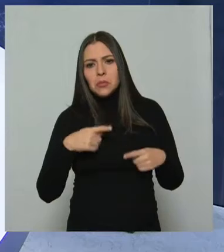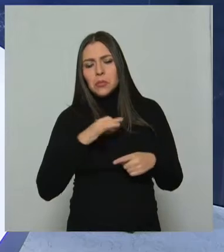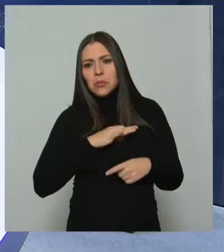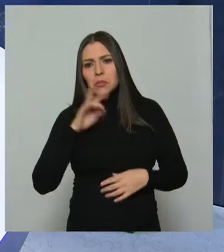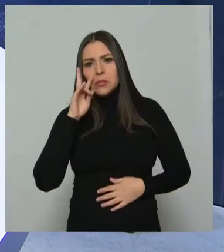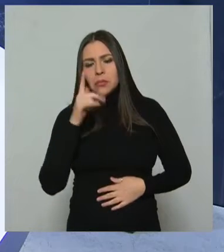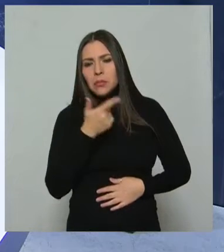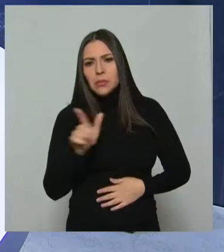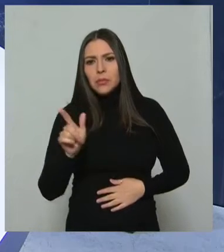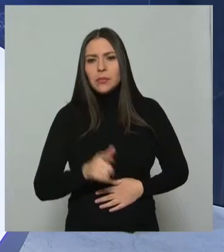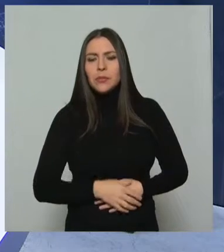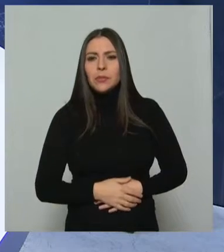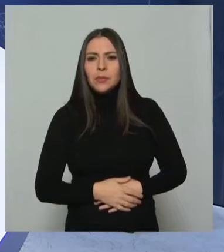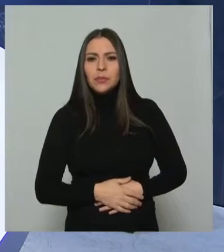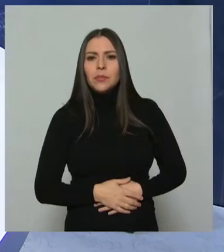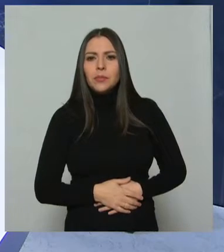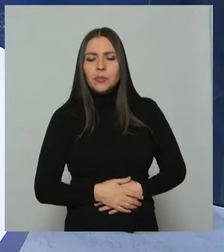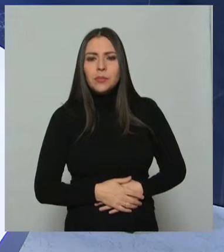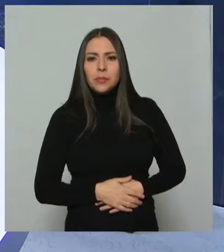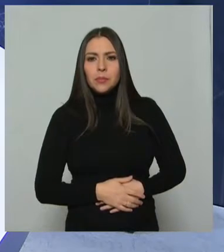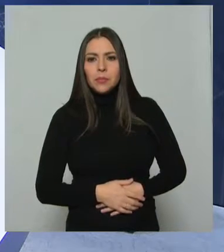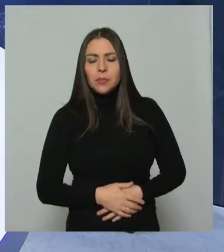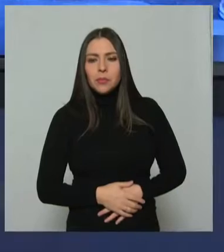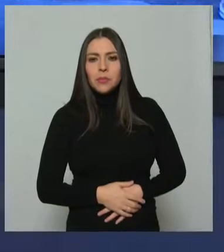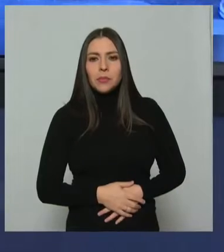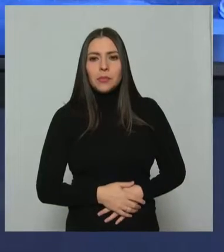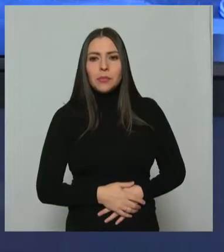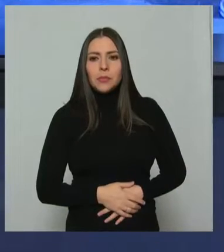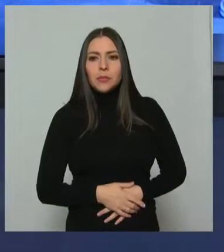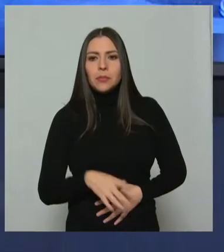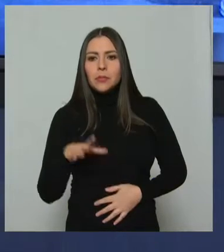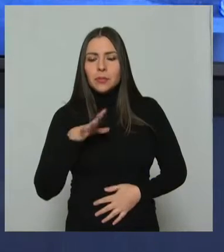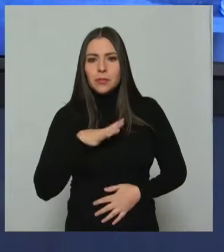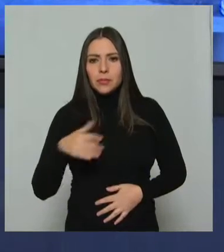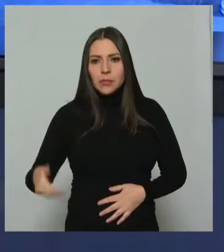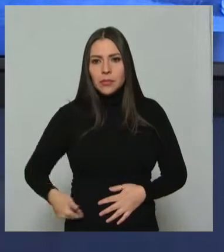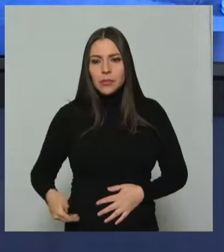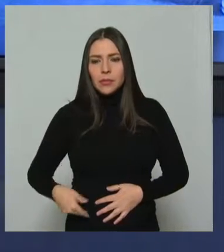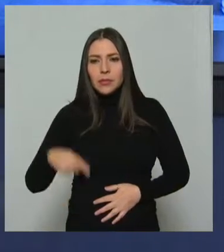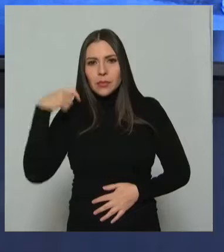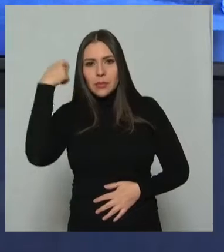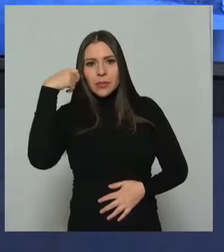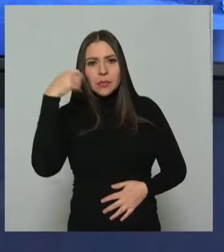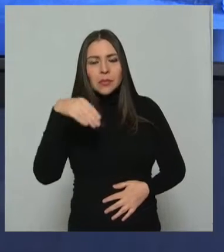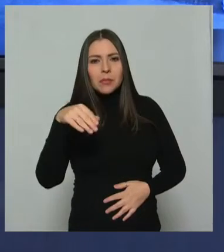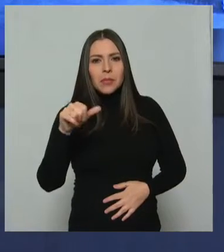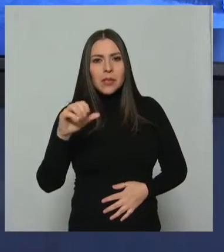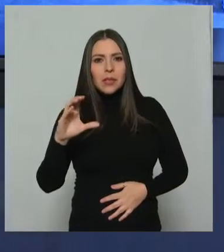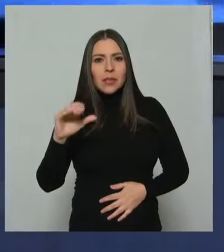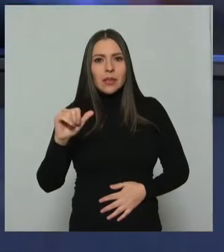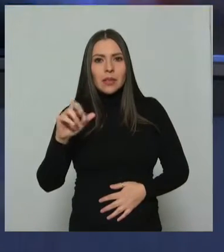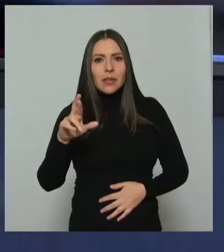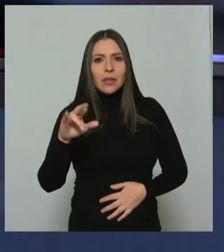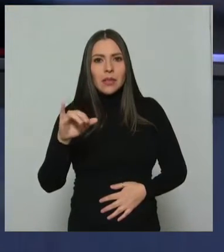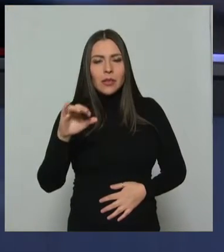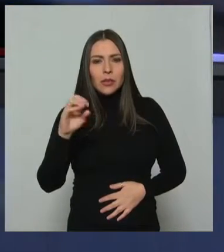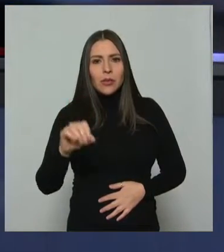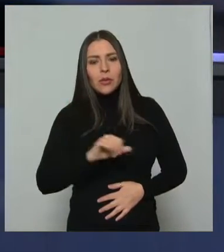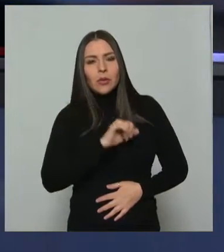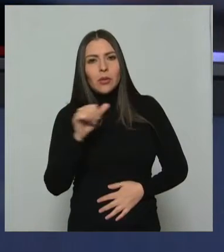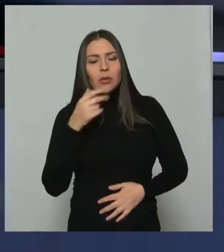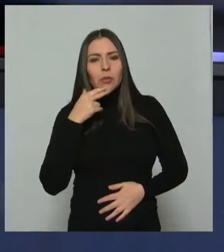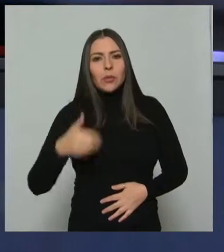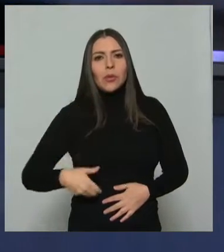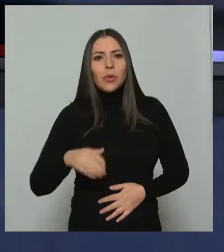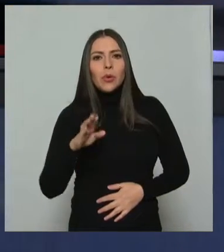ver obras como una adaptación de Macario, de la película de Roberto Gabaldón y de la novela de Bruno Traven,